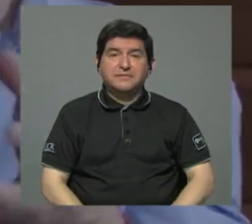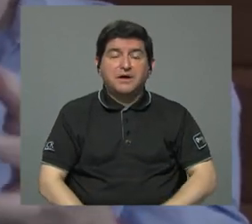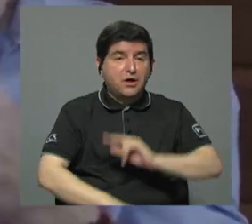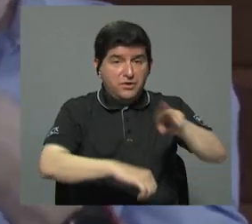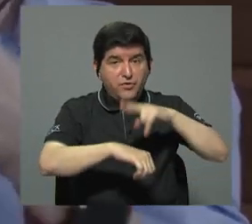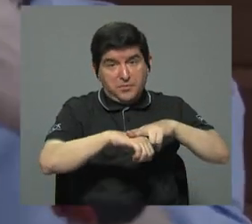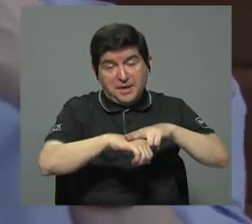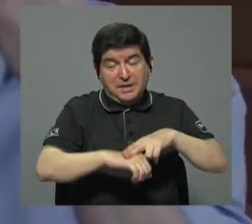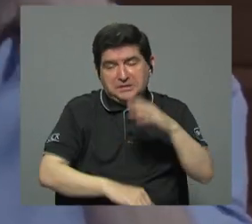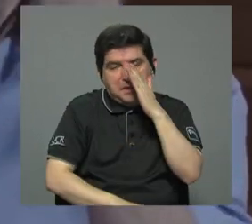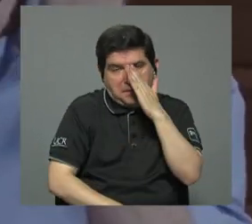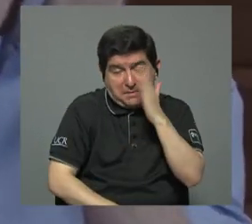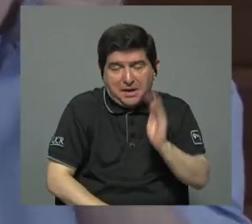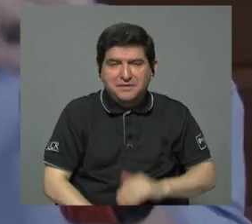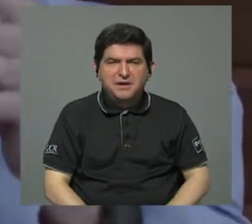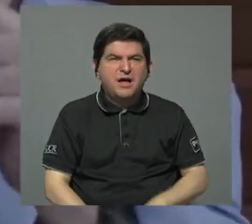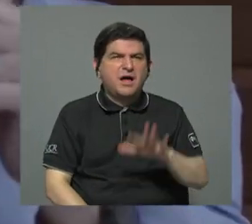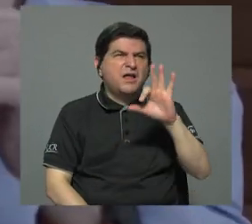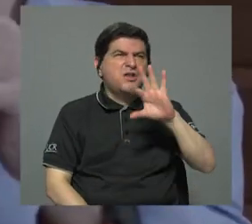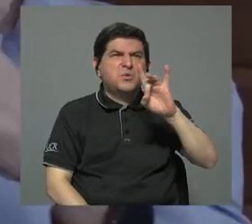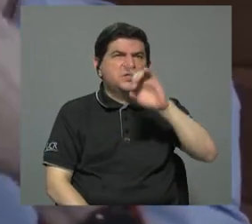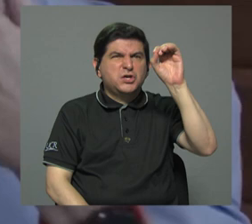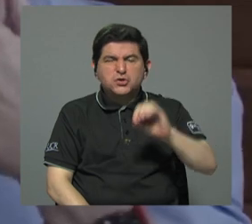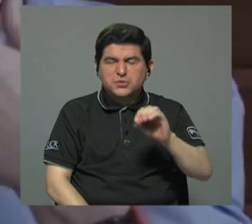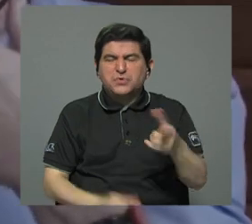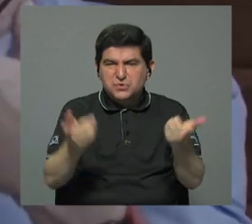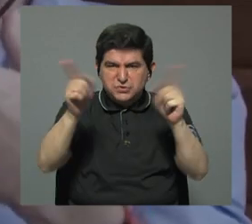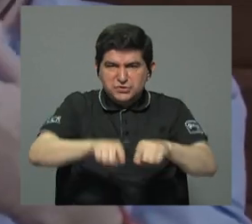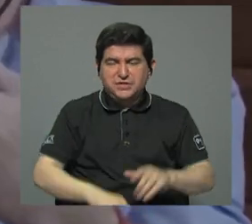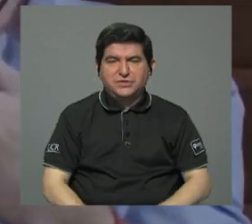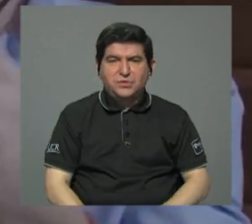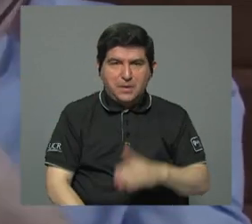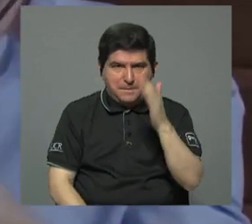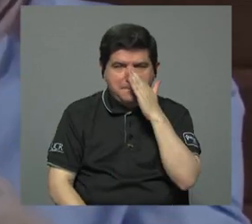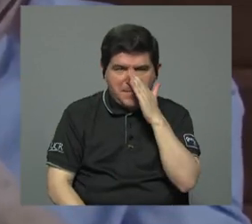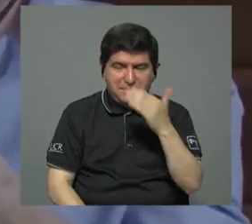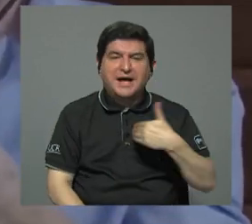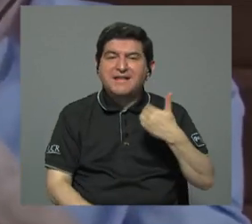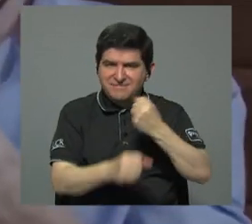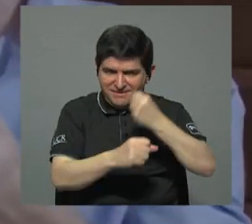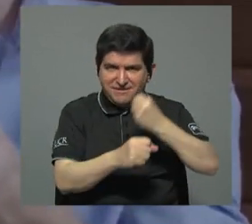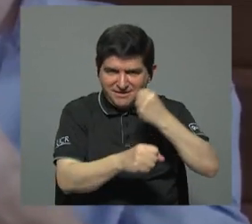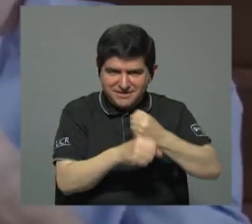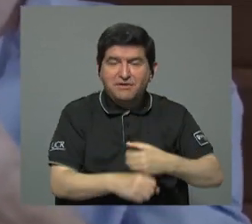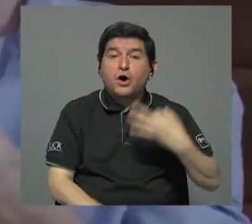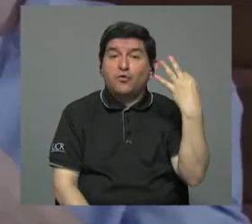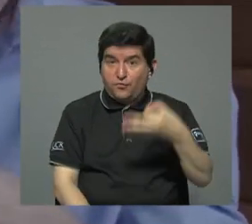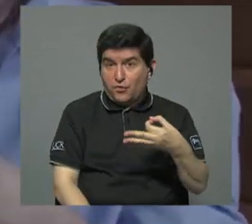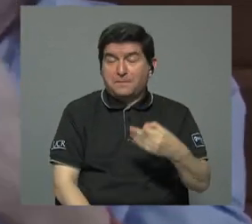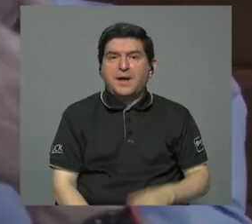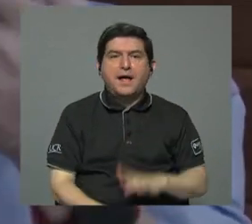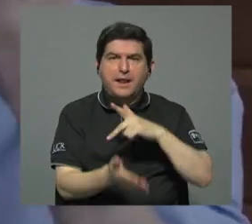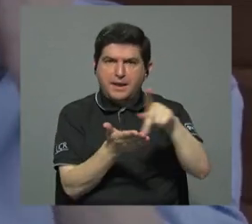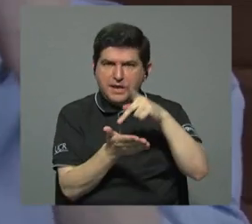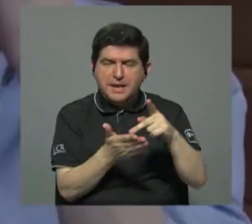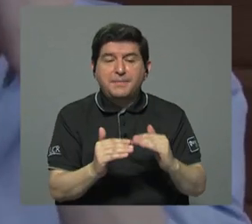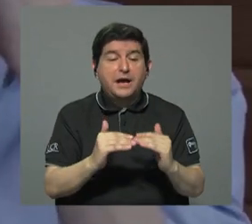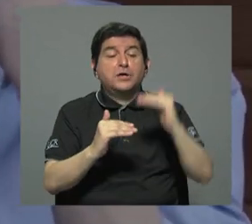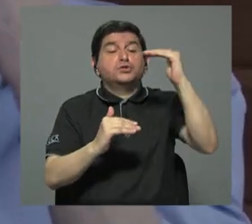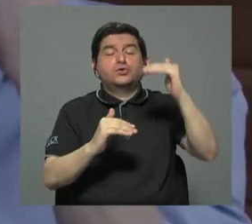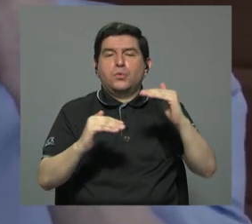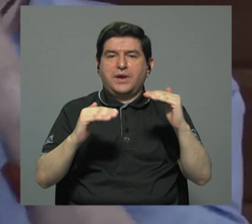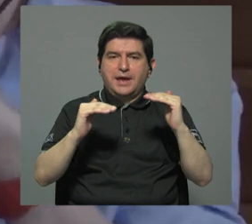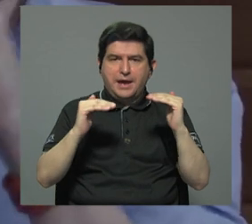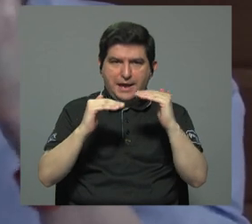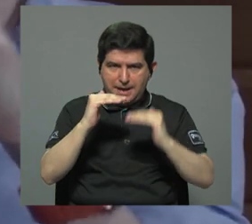usualmente la madre, ¿verdad? En el 98% de los casos, si la madre consigue trabajo formal y le pagan más que el salario